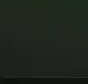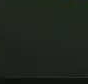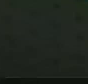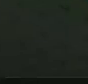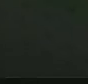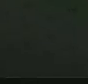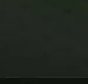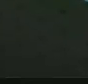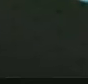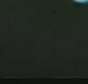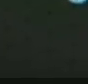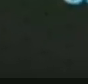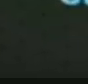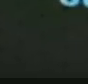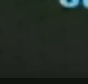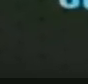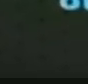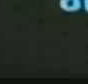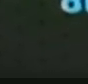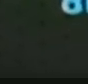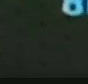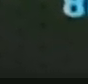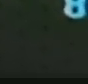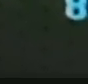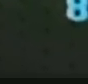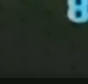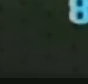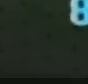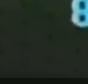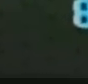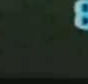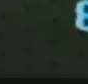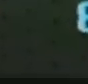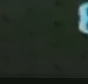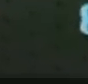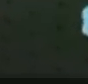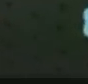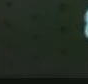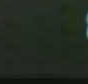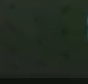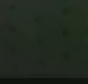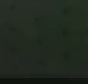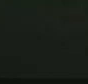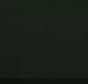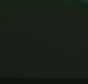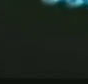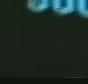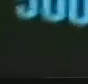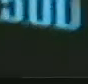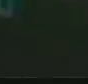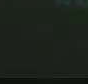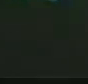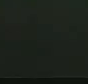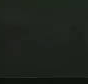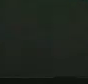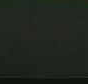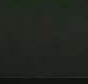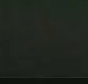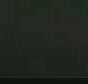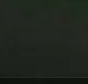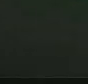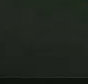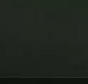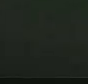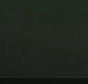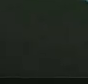la realidad del plantel escolar, de la infraestructura escolar física, de la comunidad abocada, de los niños. Y se comienza entonces con los requerimientos de los materiales